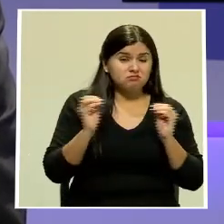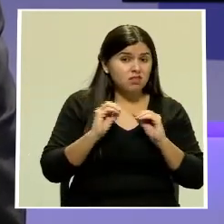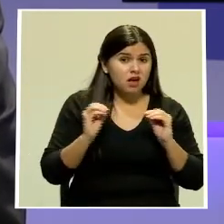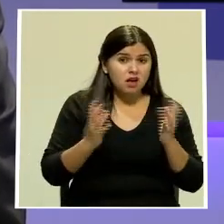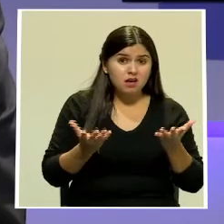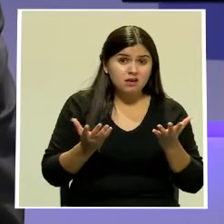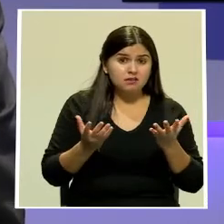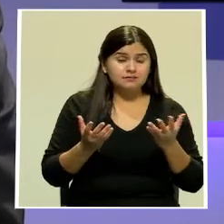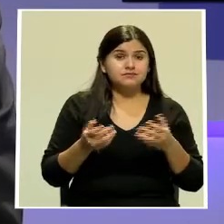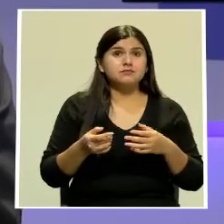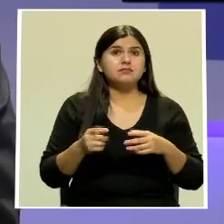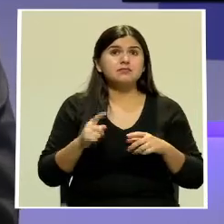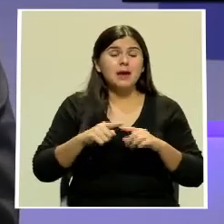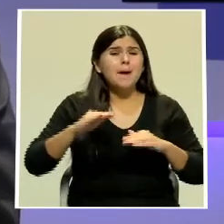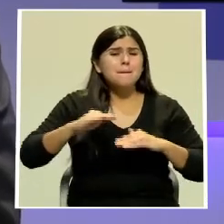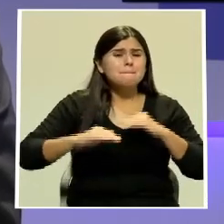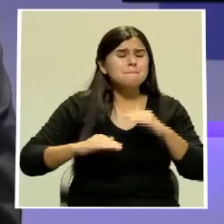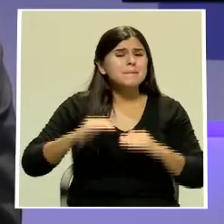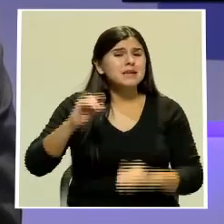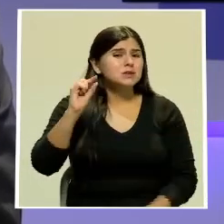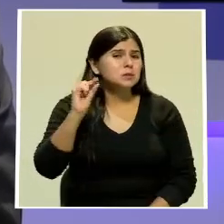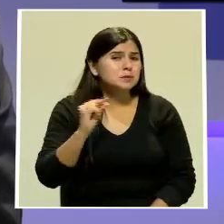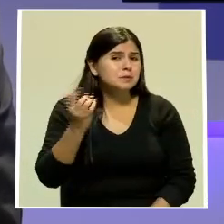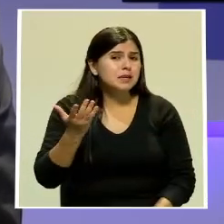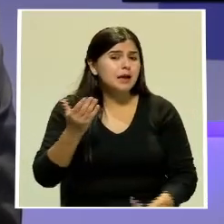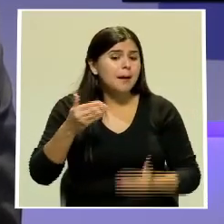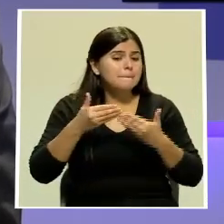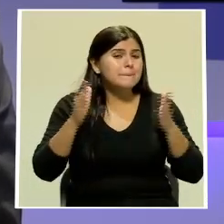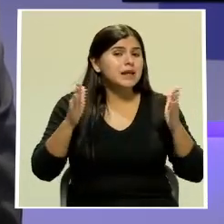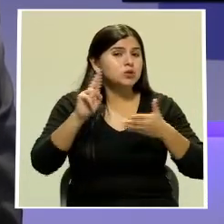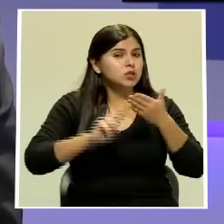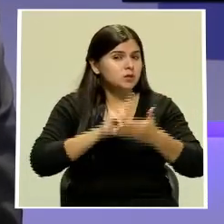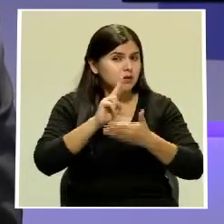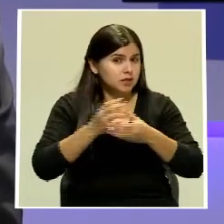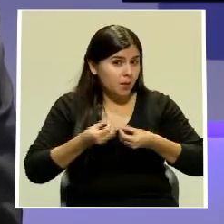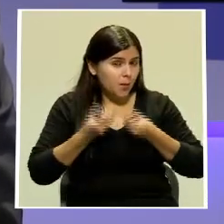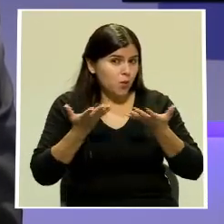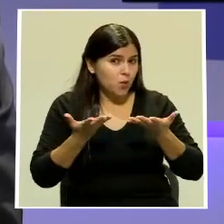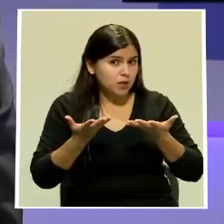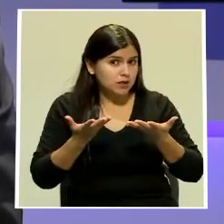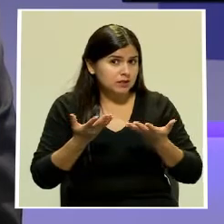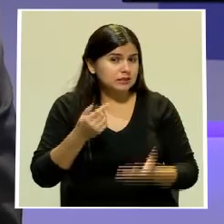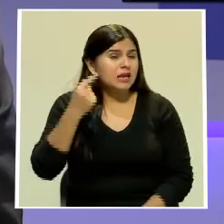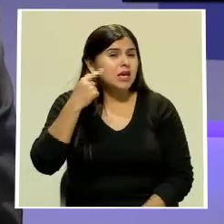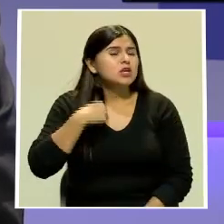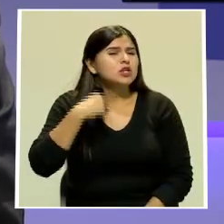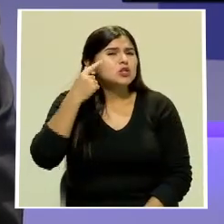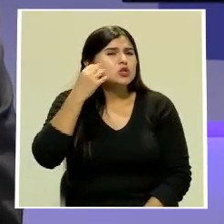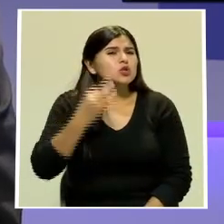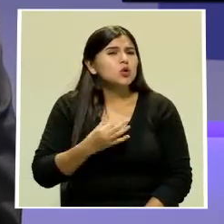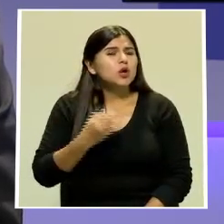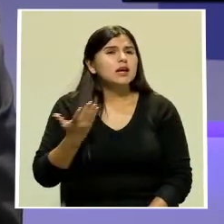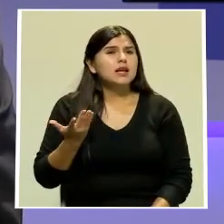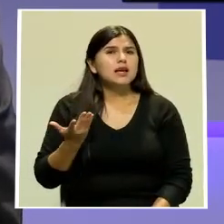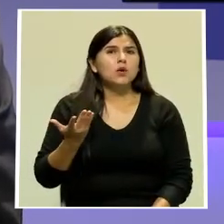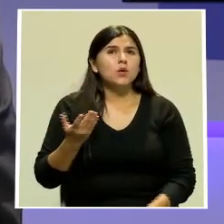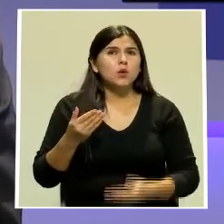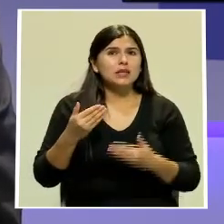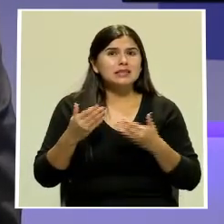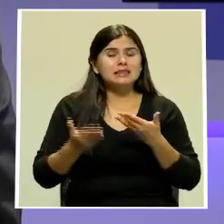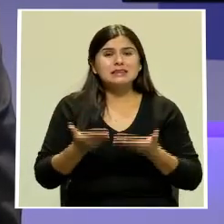a pasos muy pequeños en la ampliación de universidades públicas, me parece que también dejar ir algunas de las